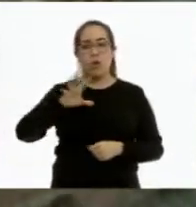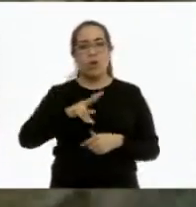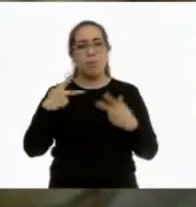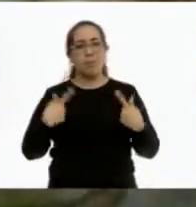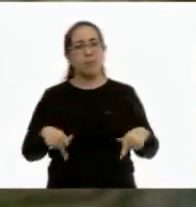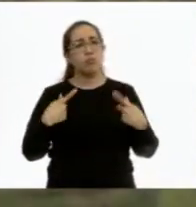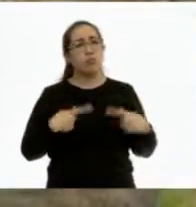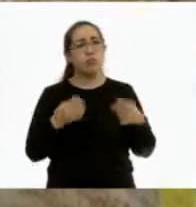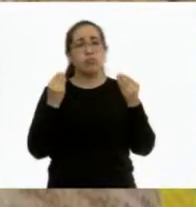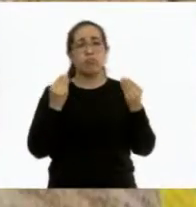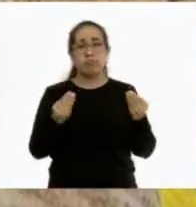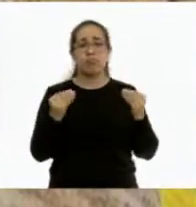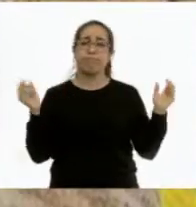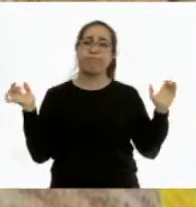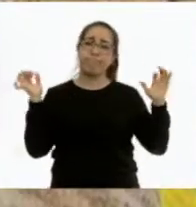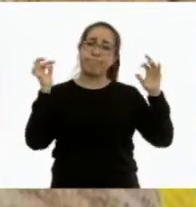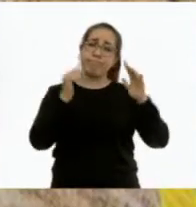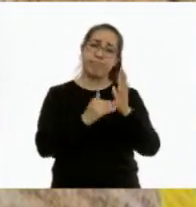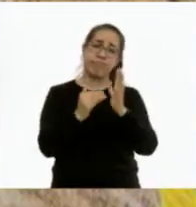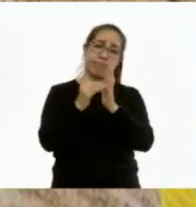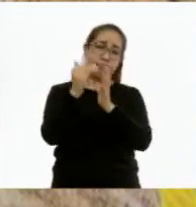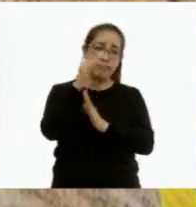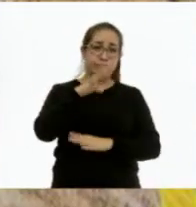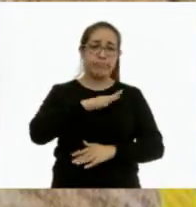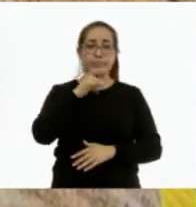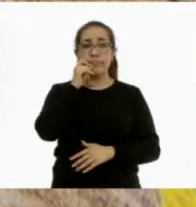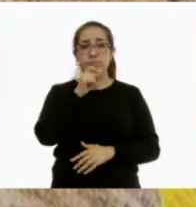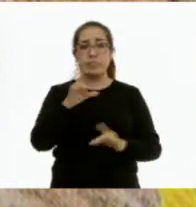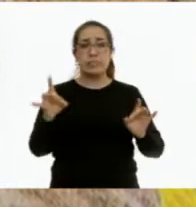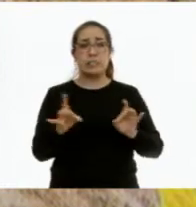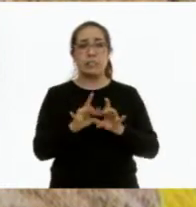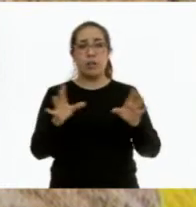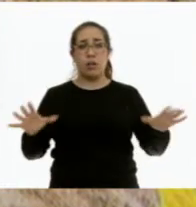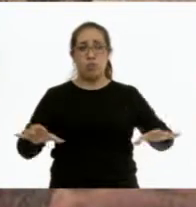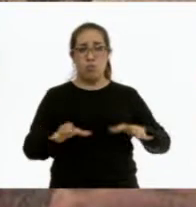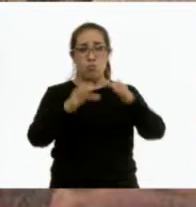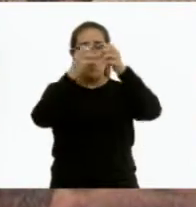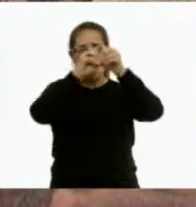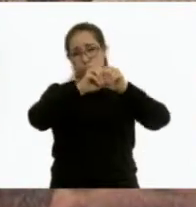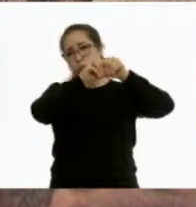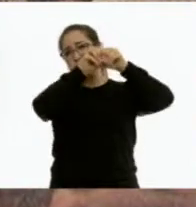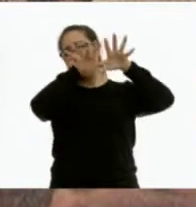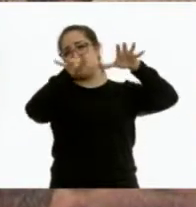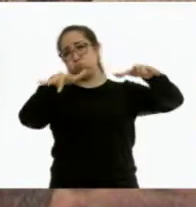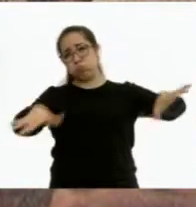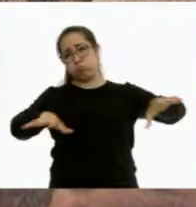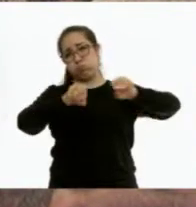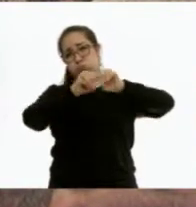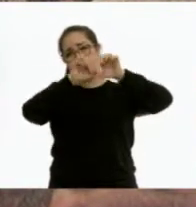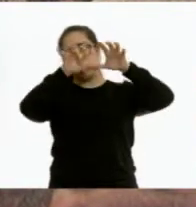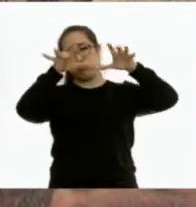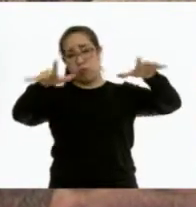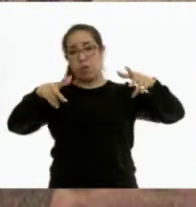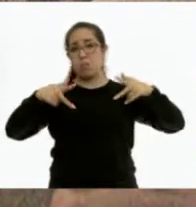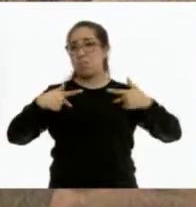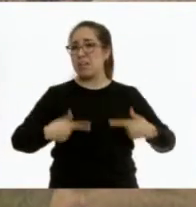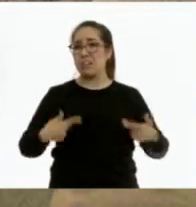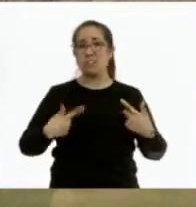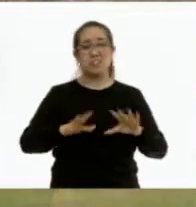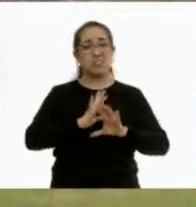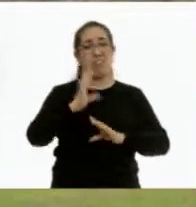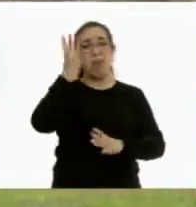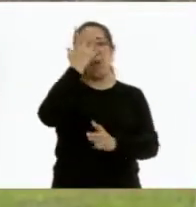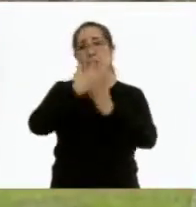su momento. Sin embargo, tras una erupción del Xitle, el sitio comenzó a despoblarse en el año 50 a.C. y